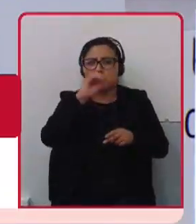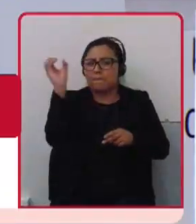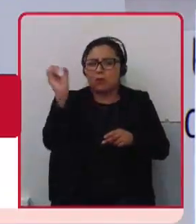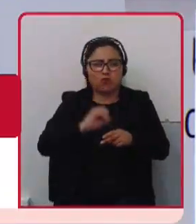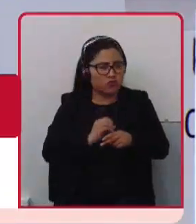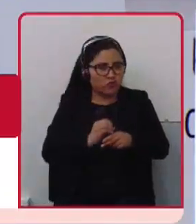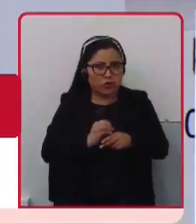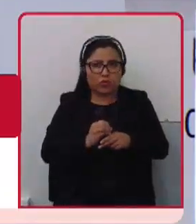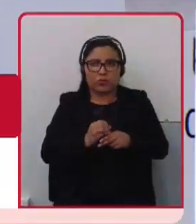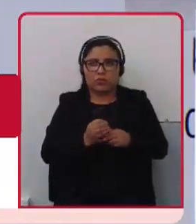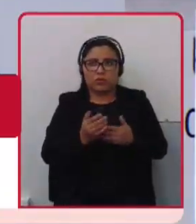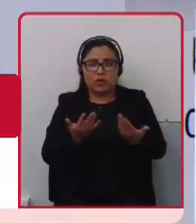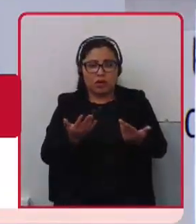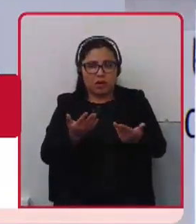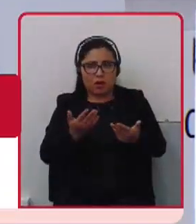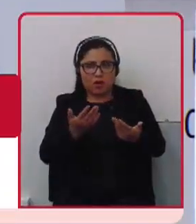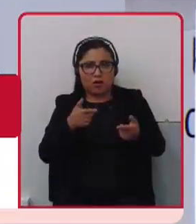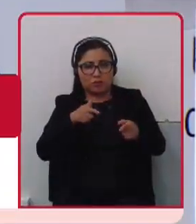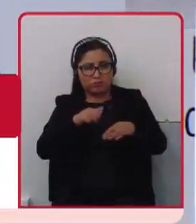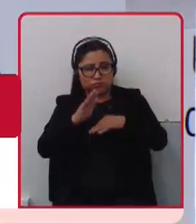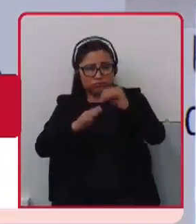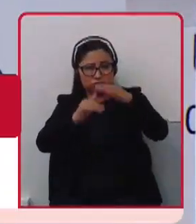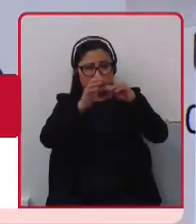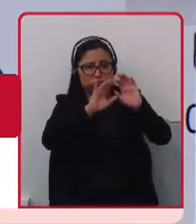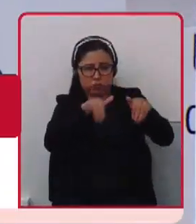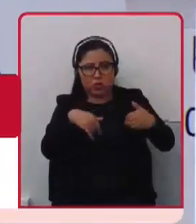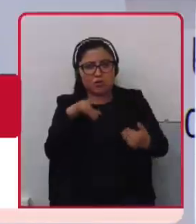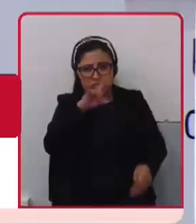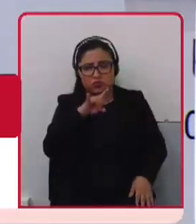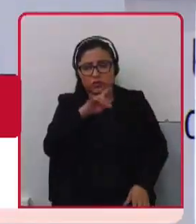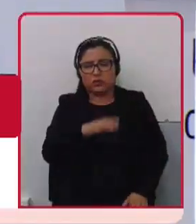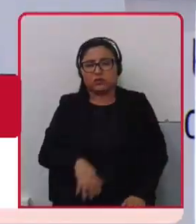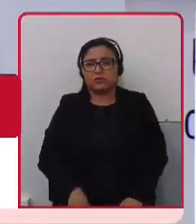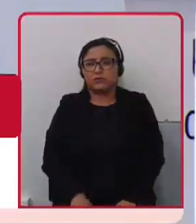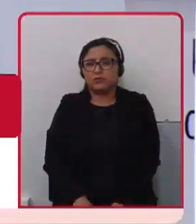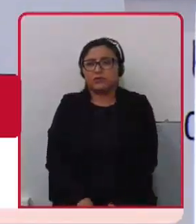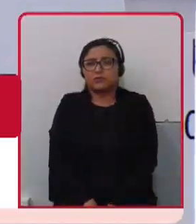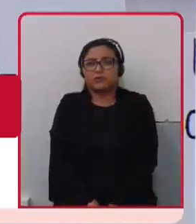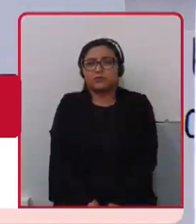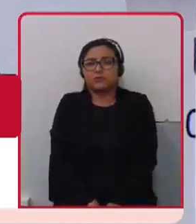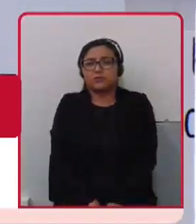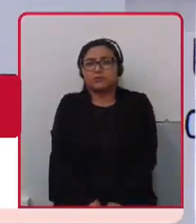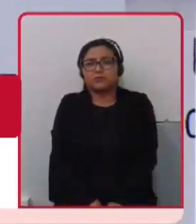80% de esa infraestructura en general, ¿no?